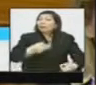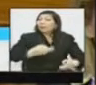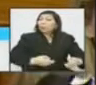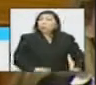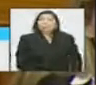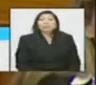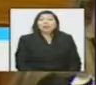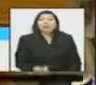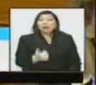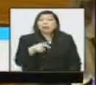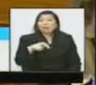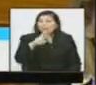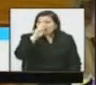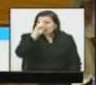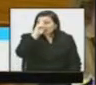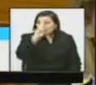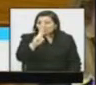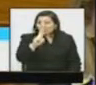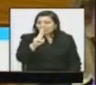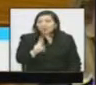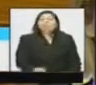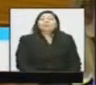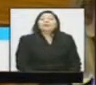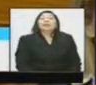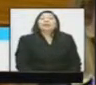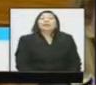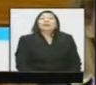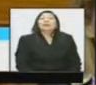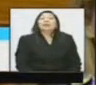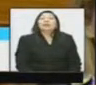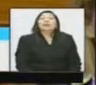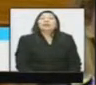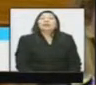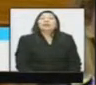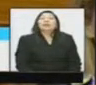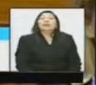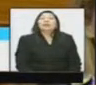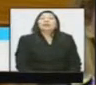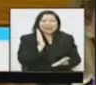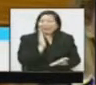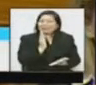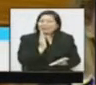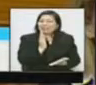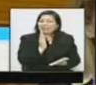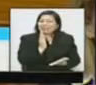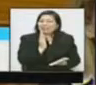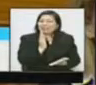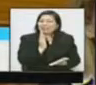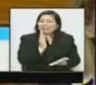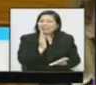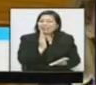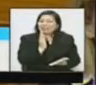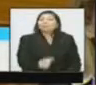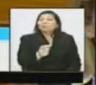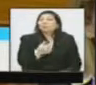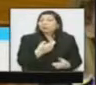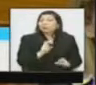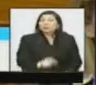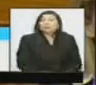vamos conociendo la opinión de nuestra gente de nuestra gente que como dije recién ya dejó de ser